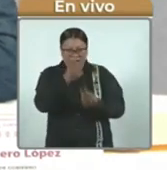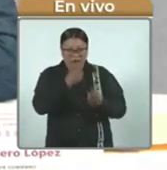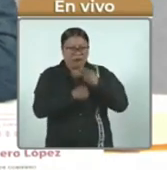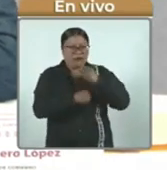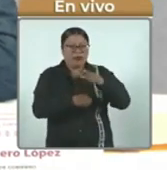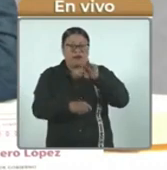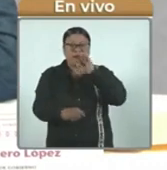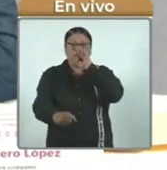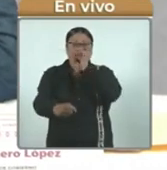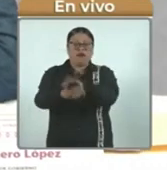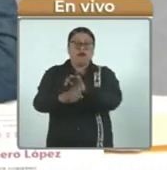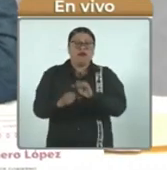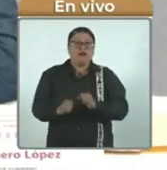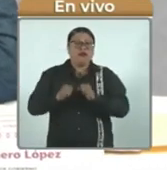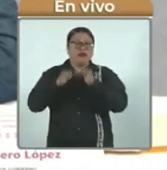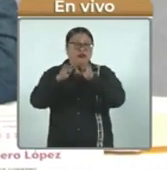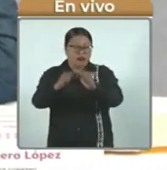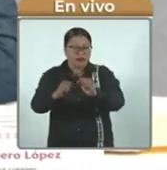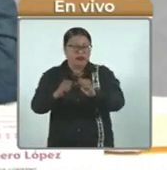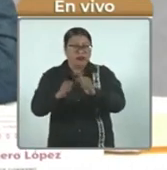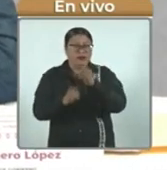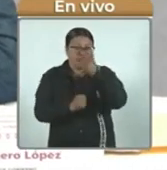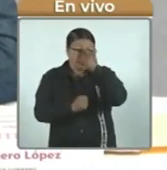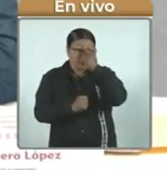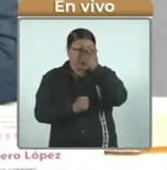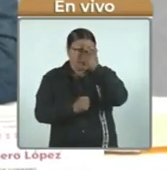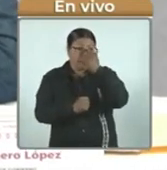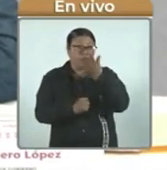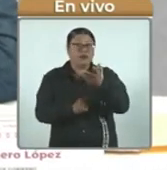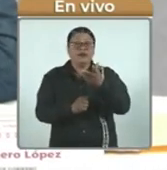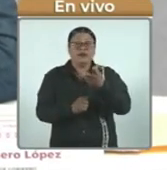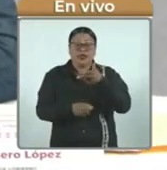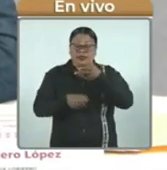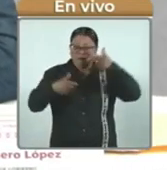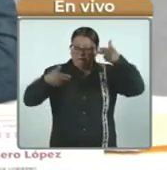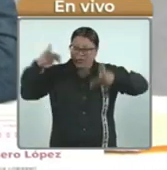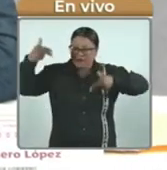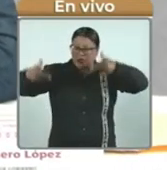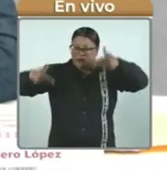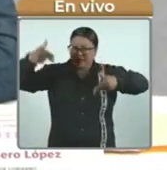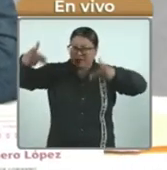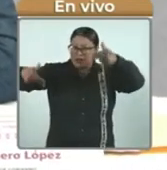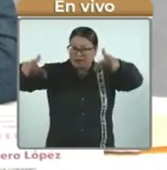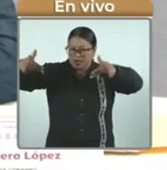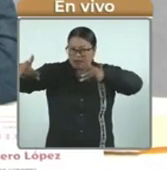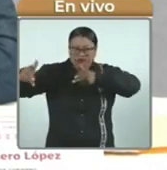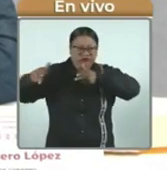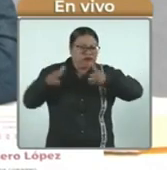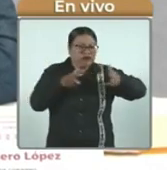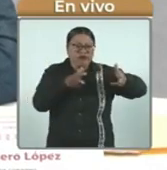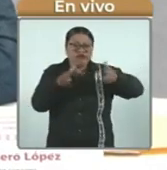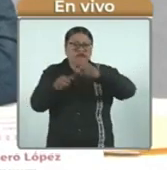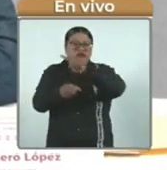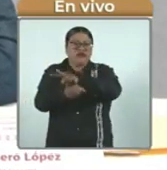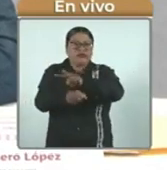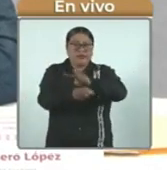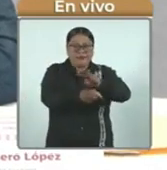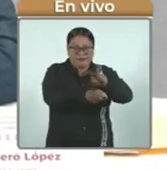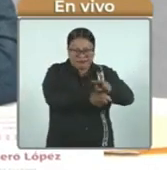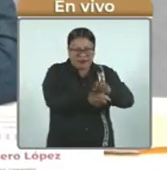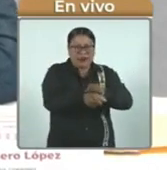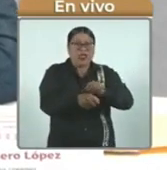fortalecer pues la videovigilancia, fortalecer el tema